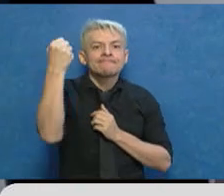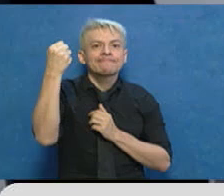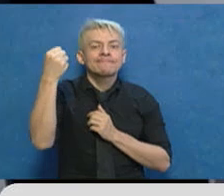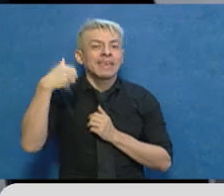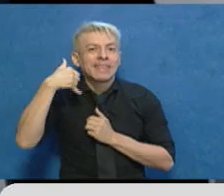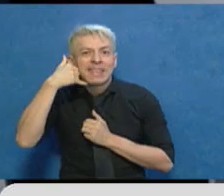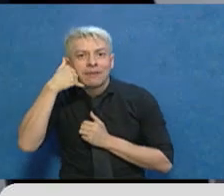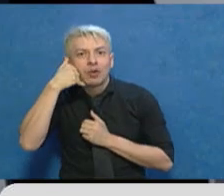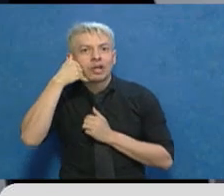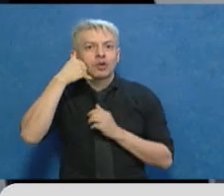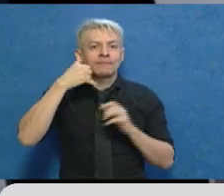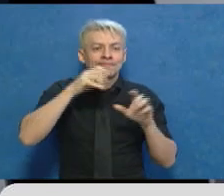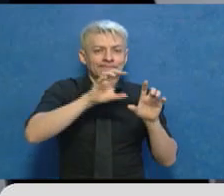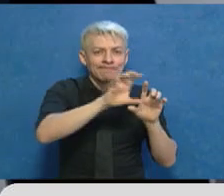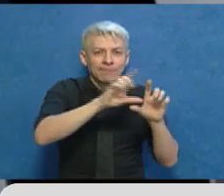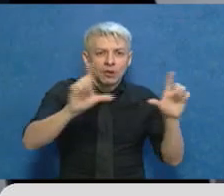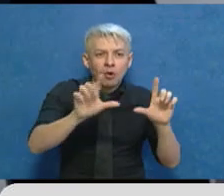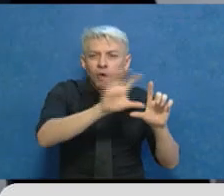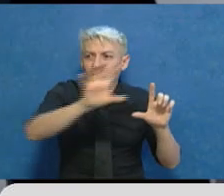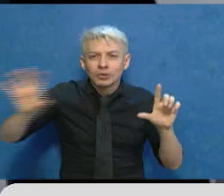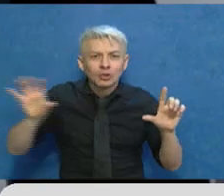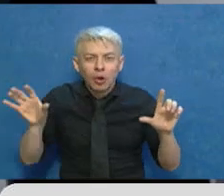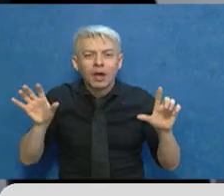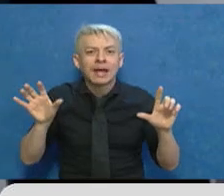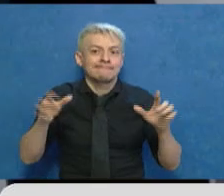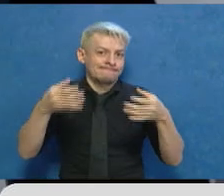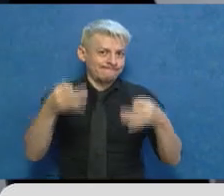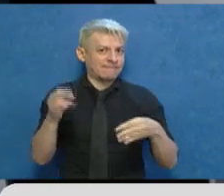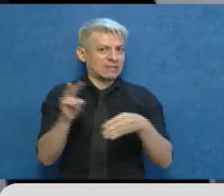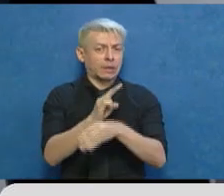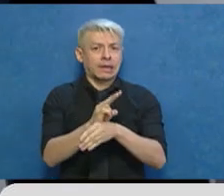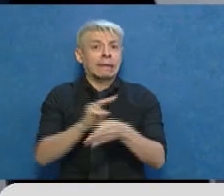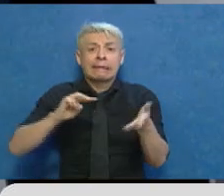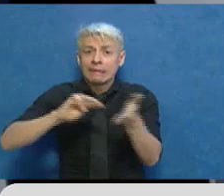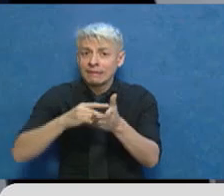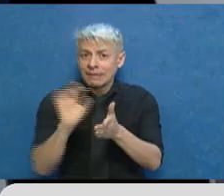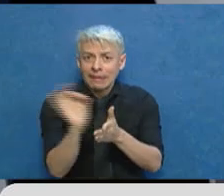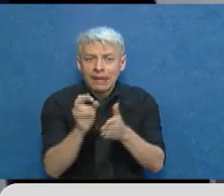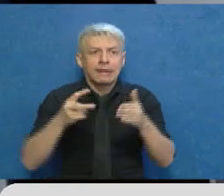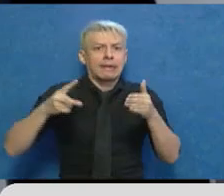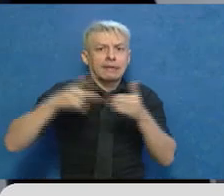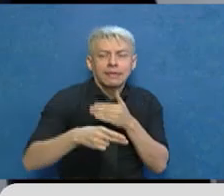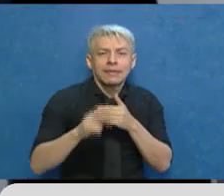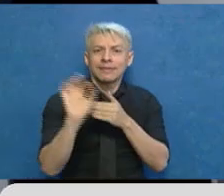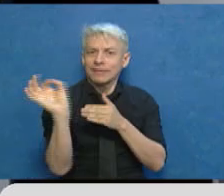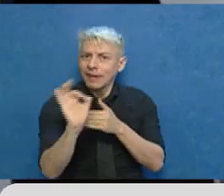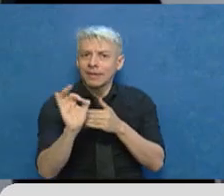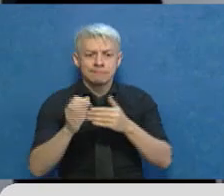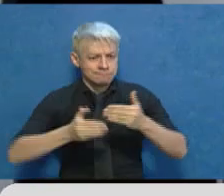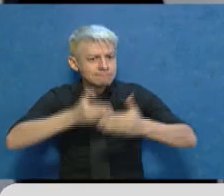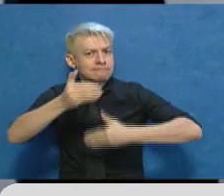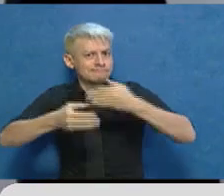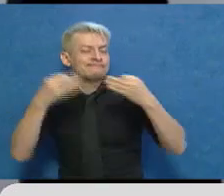seguridad que nos va a permitir no tener interferencias y evitar que pueda